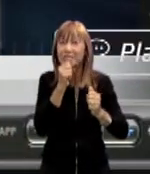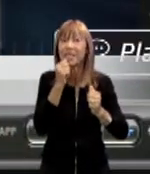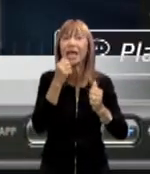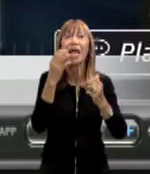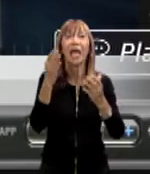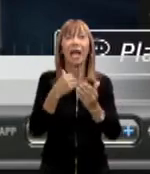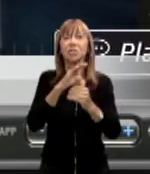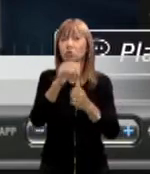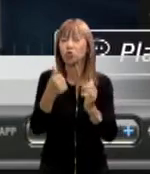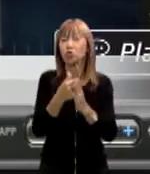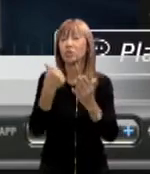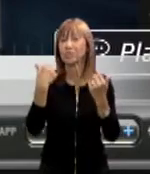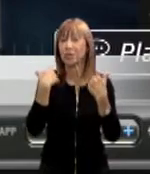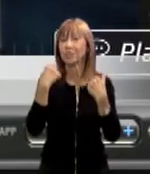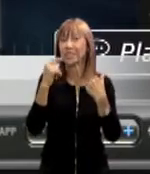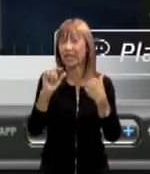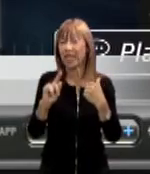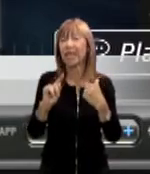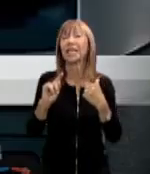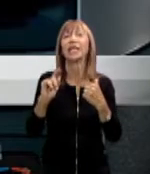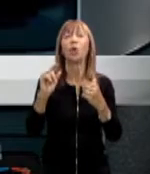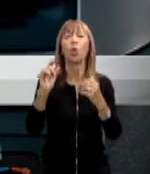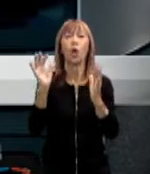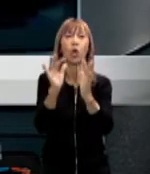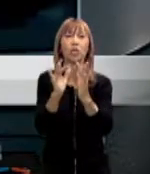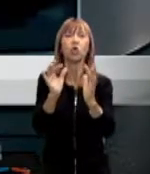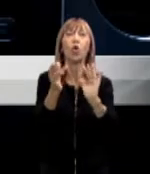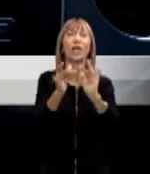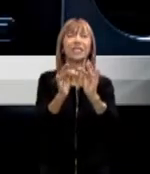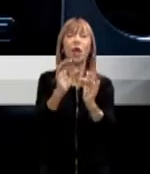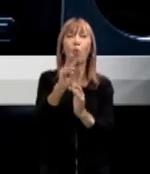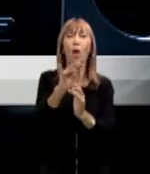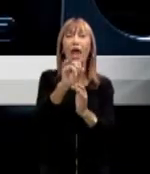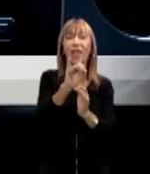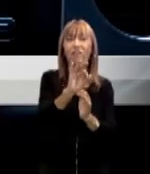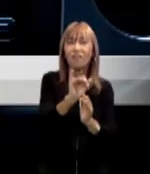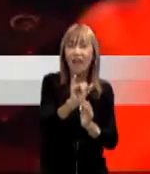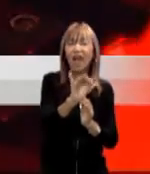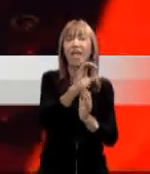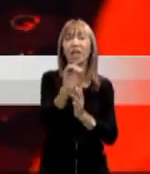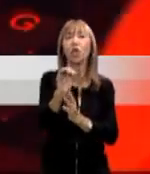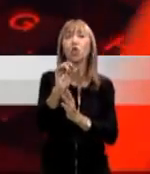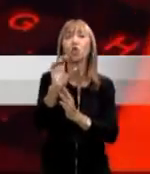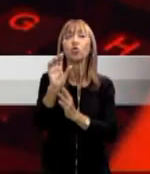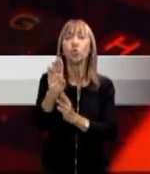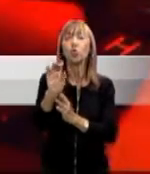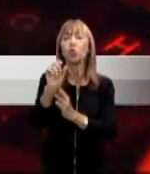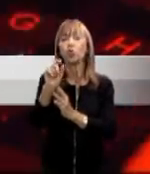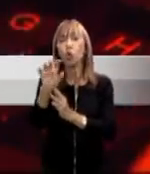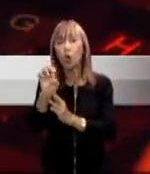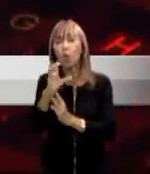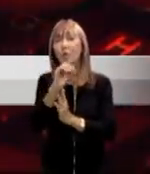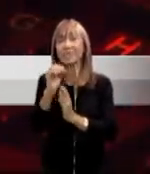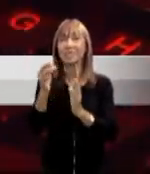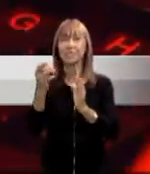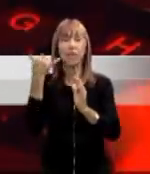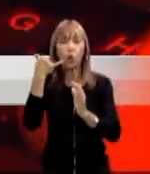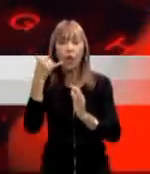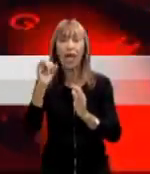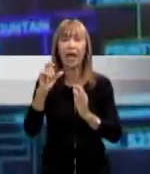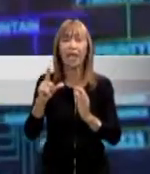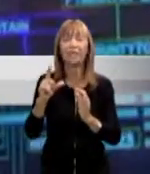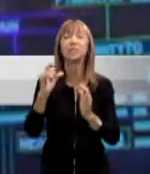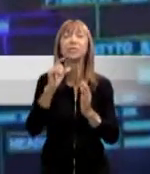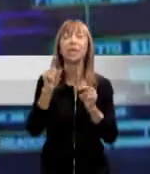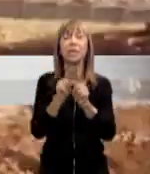actual cuentan con algún tipo de conexión a Internet, como Wi-Fi, Bluetooth o celular. De otra parte, el motor de búsquedas de